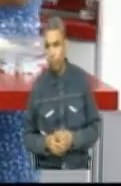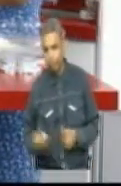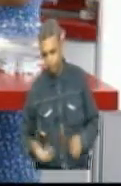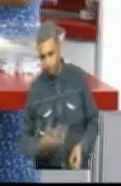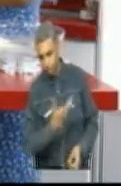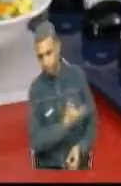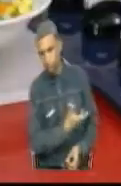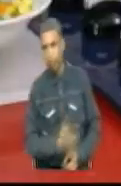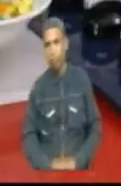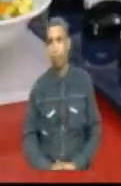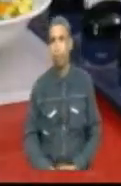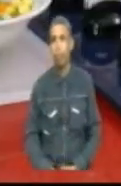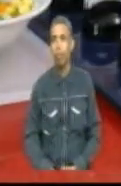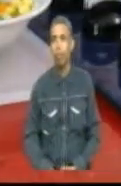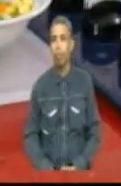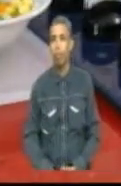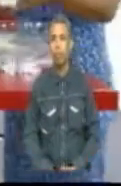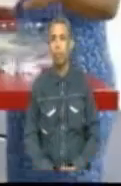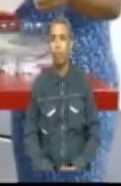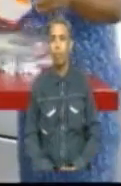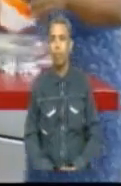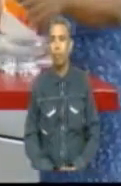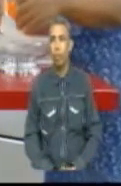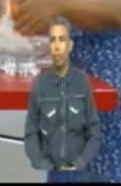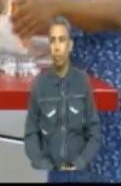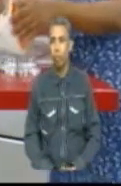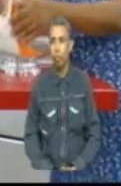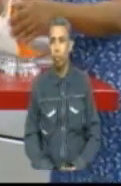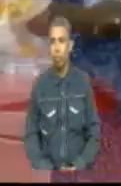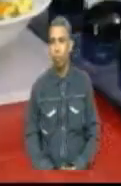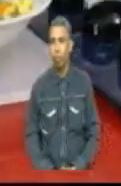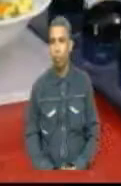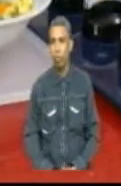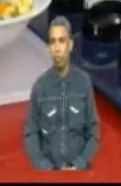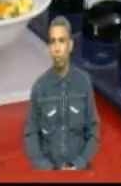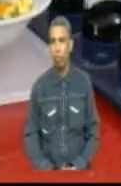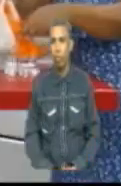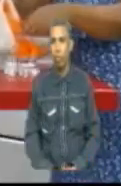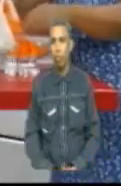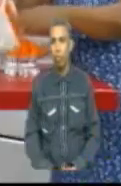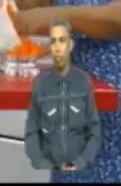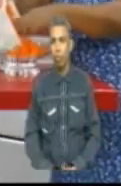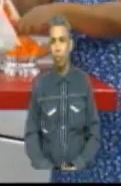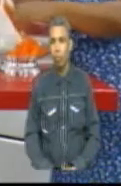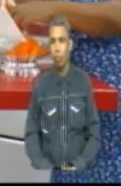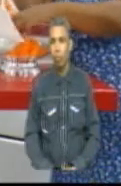porfa si quieres me regalas un poquito más